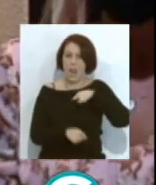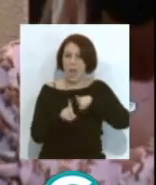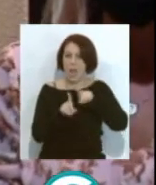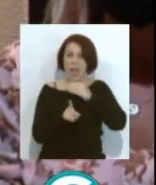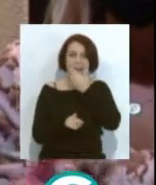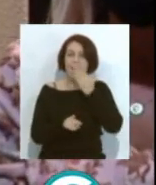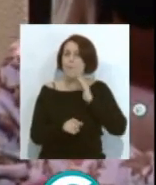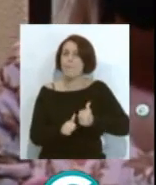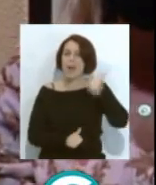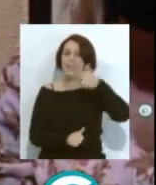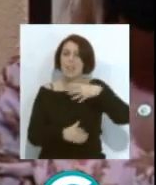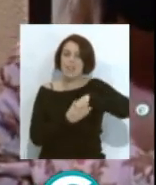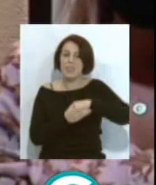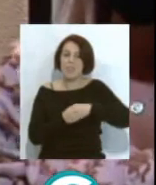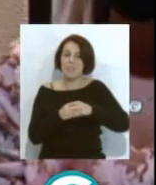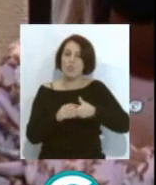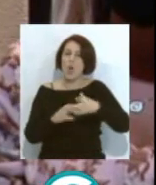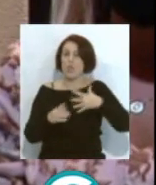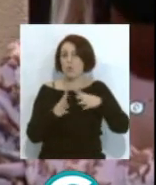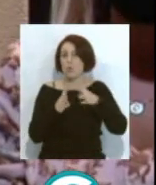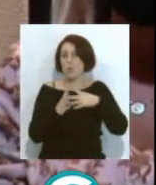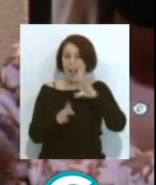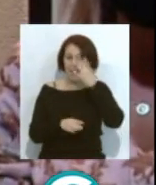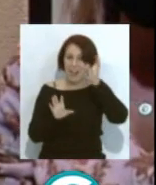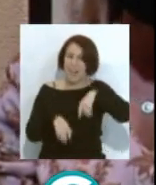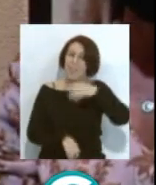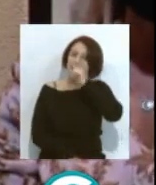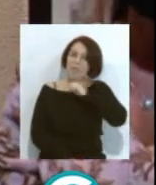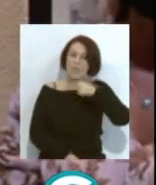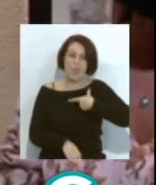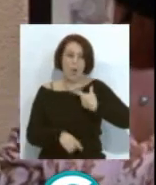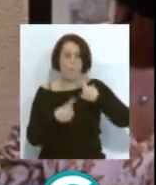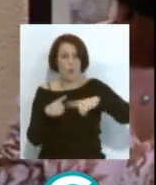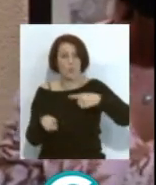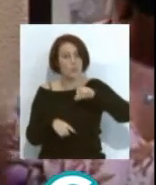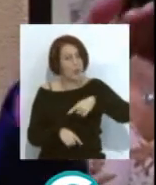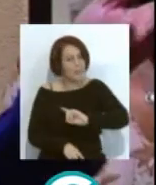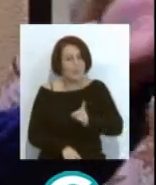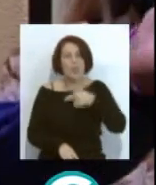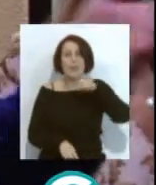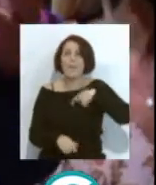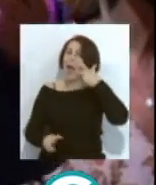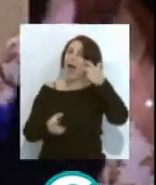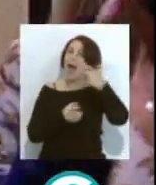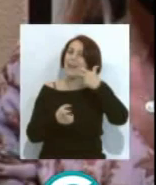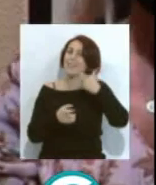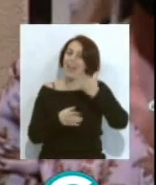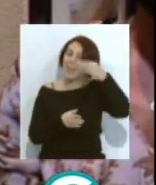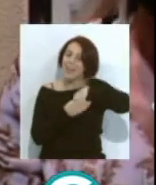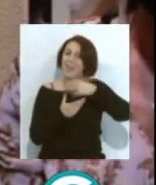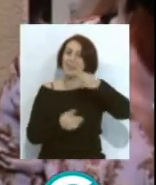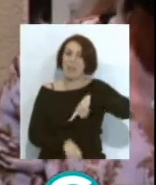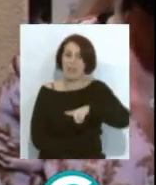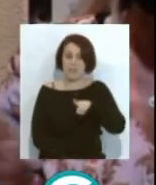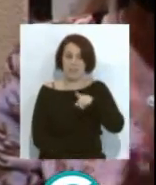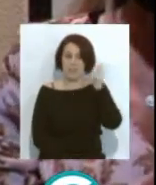Cádiz, que no solo son coplas, no solo es música, ni es tipo, sino que también es arte, y aquí están